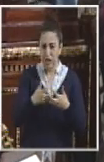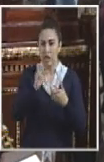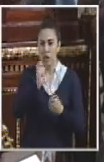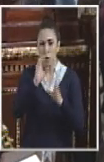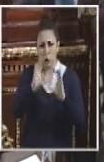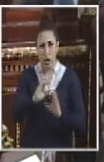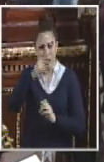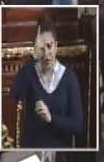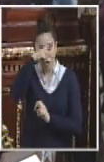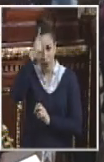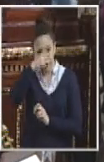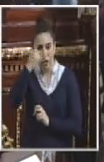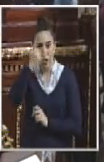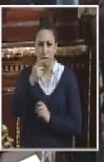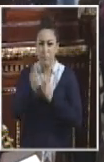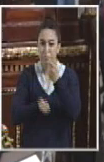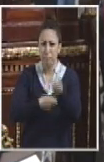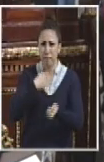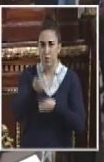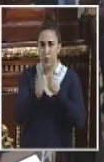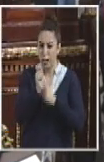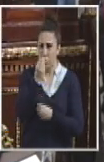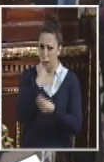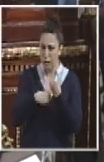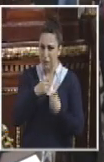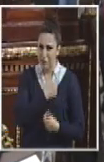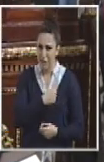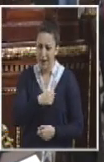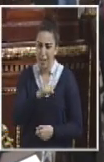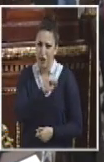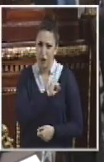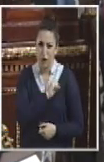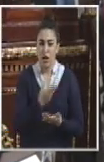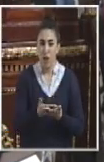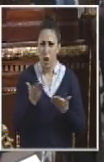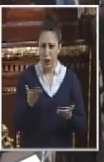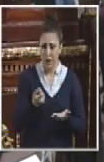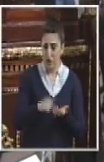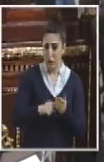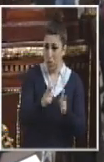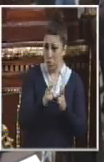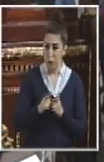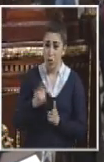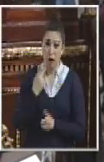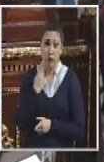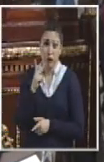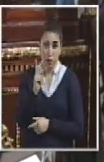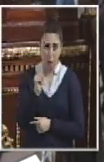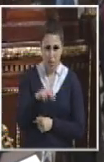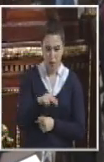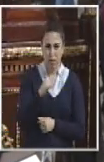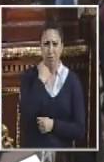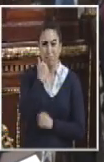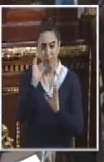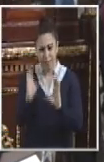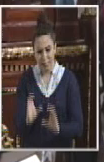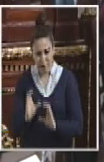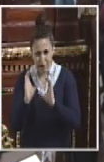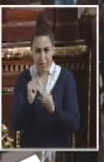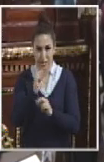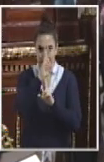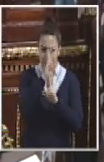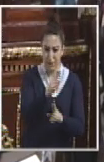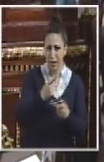psicológico. Desde Acción Nacional somos sensibles con este sector de la población, buscamos respetar y cuidar a las